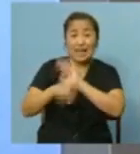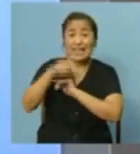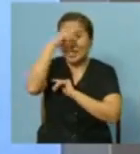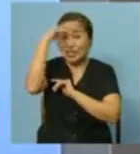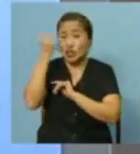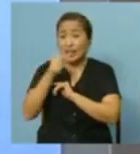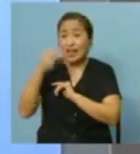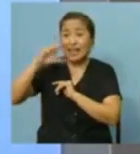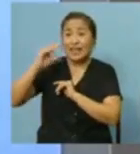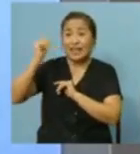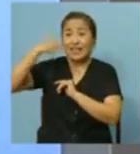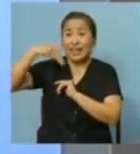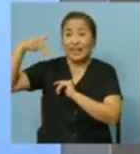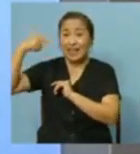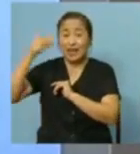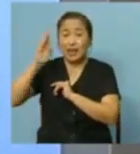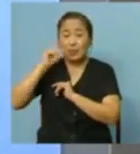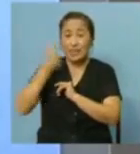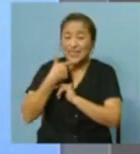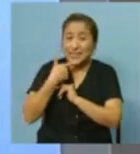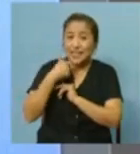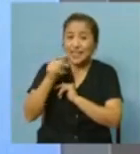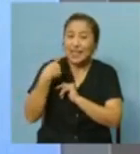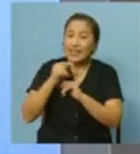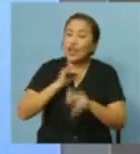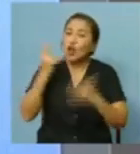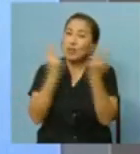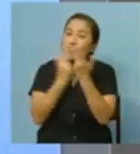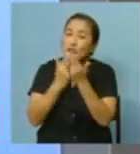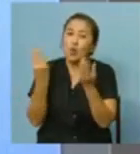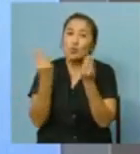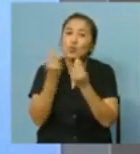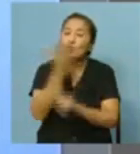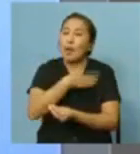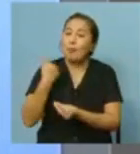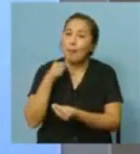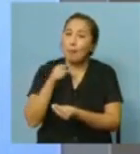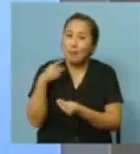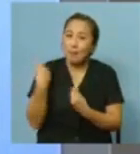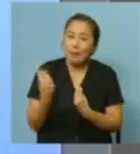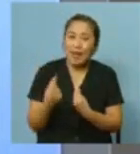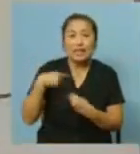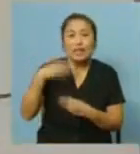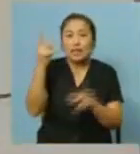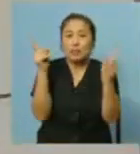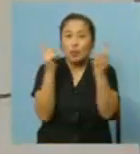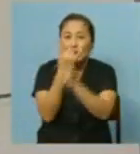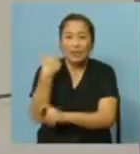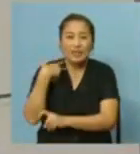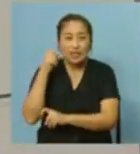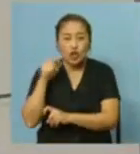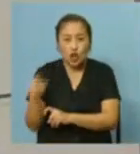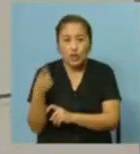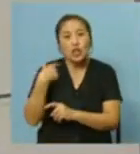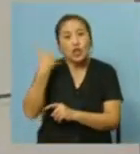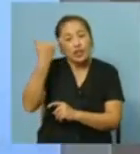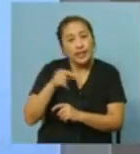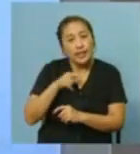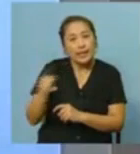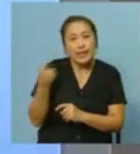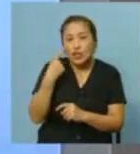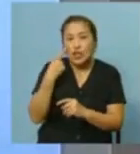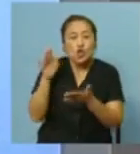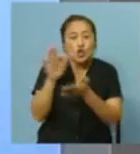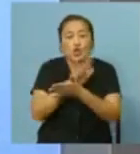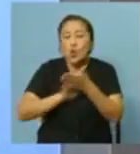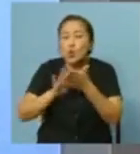cannabis y hablar con muchas mamás que tienen problemas con sus hijitos y que no encontraron ningún